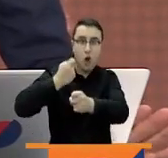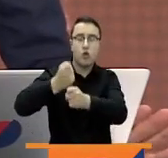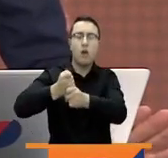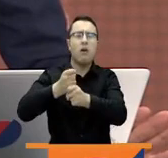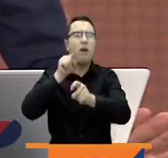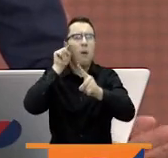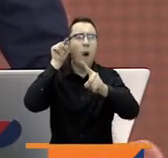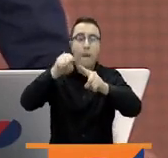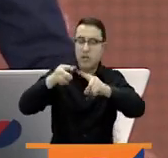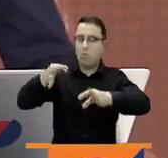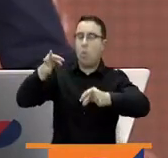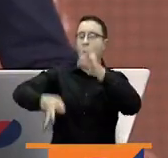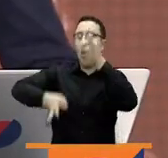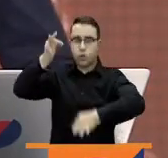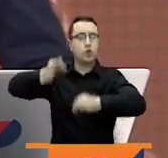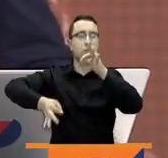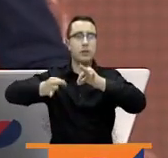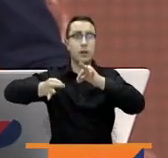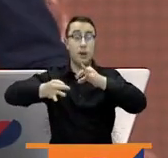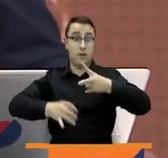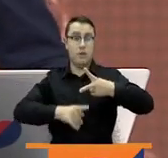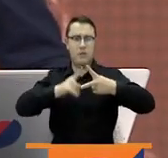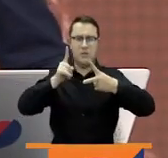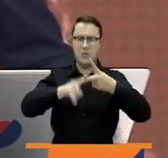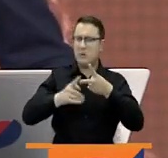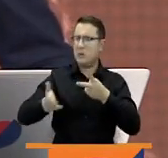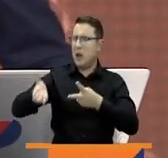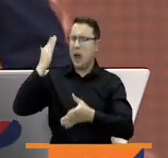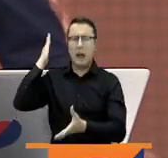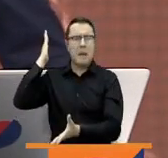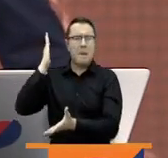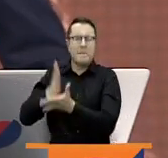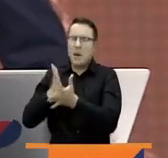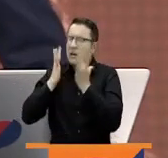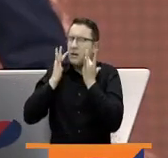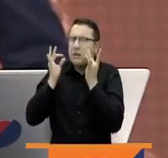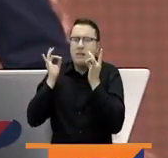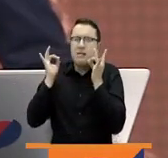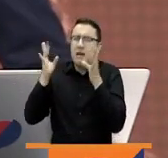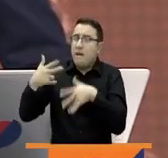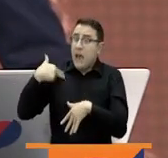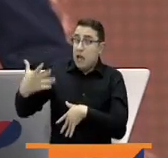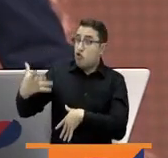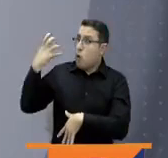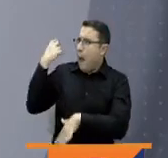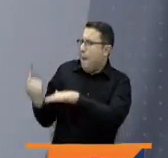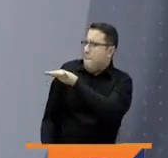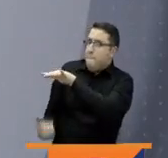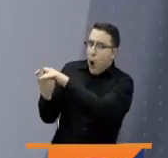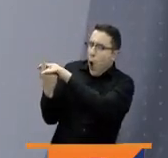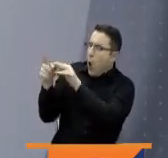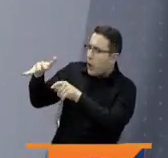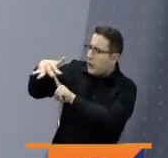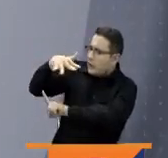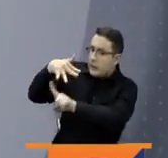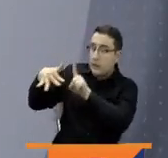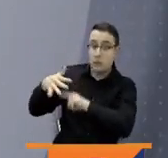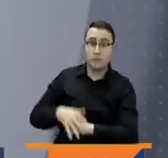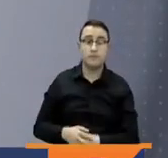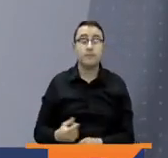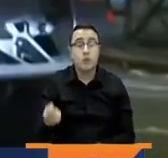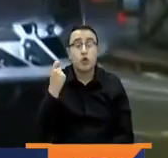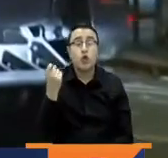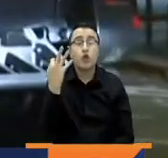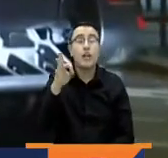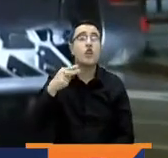imponer justicia, sino ayudar a cerrar una de las heridas más profundas en la historia de este país. El 13 de noviembre